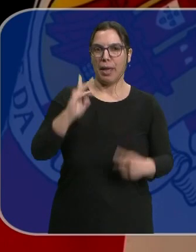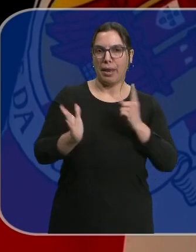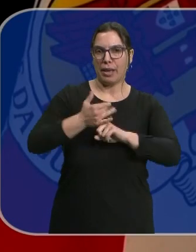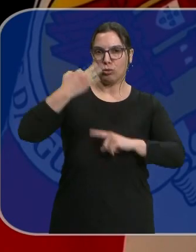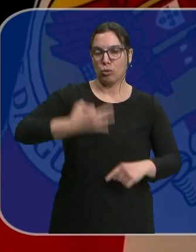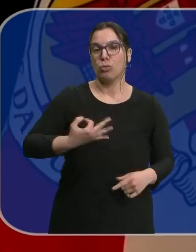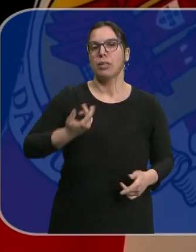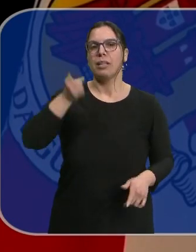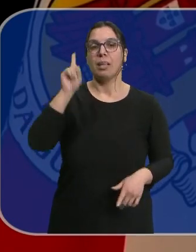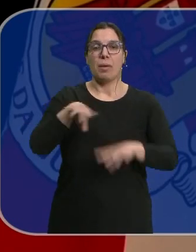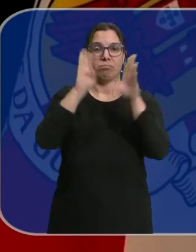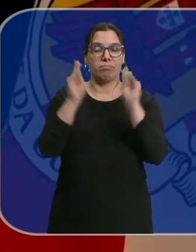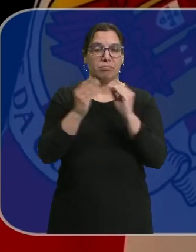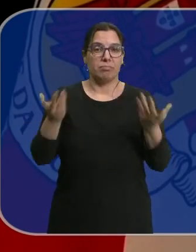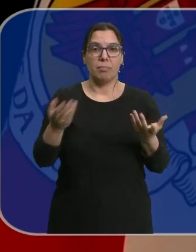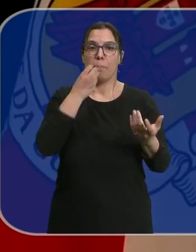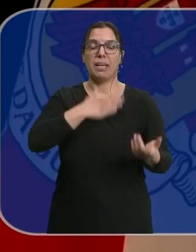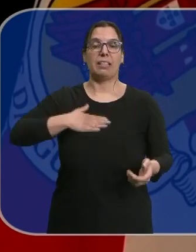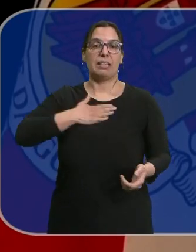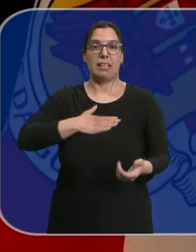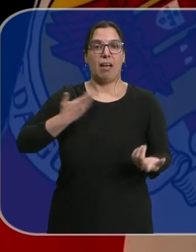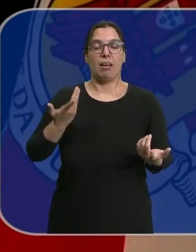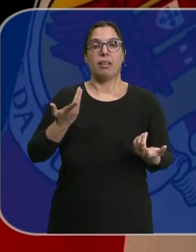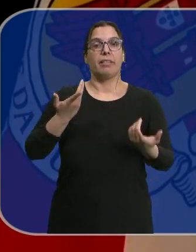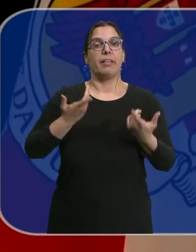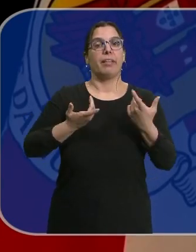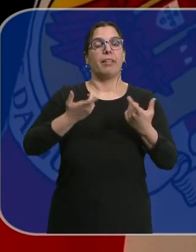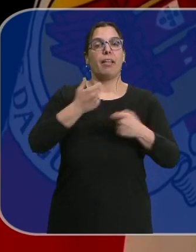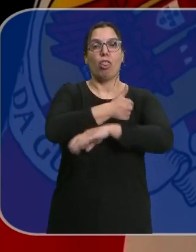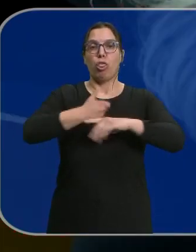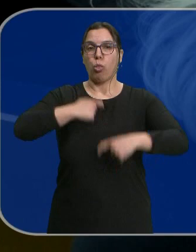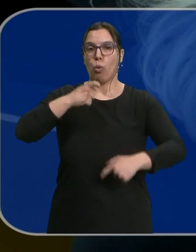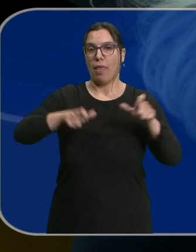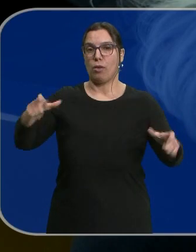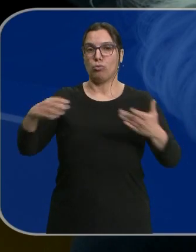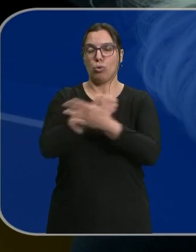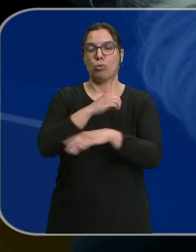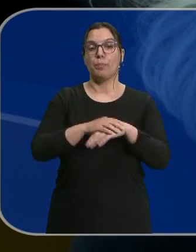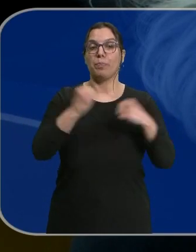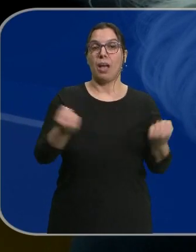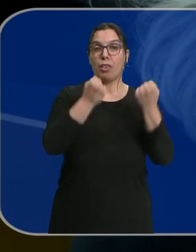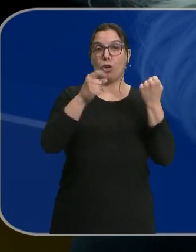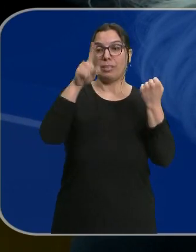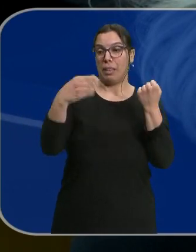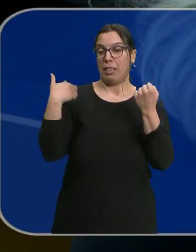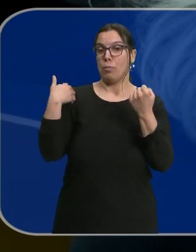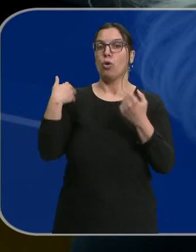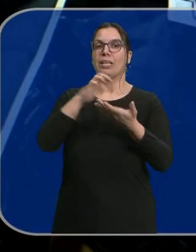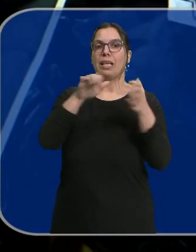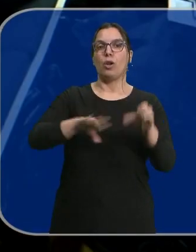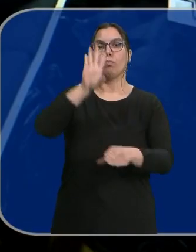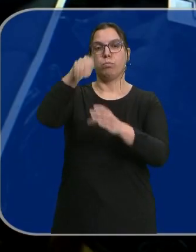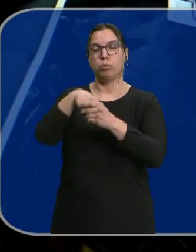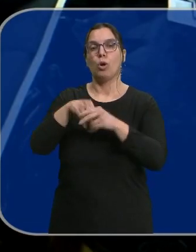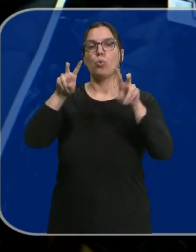derechos y para, en definitiva, el bienestar de todos los ciudadanos y ciudadanas. Acciones que se suman a la reciente adhesión de Castilla y